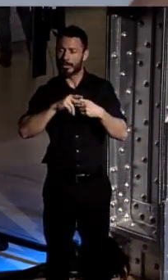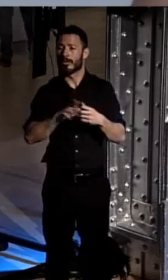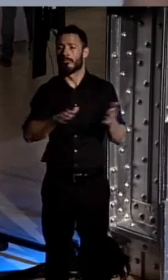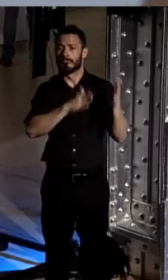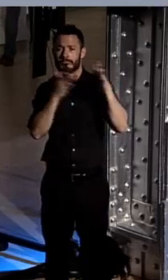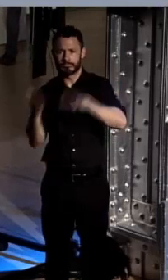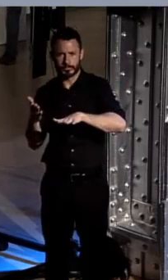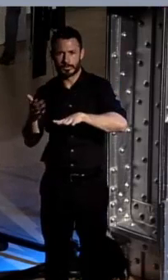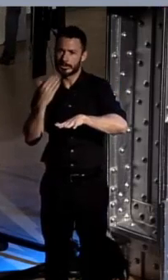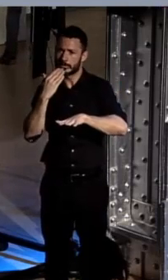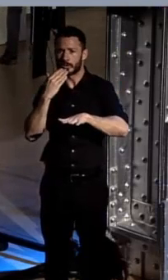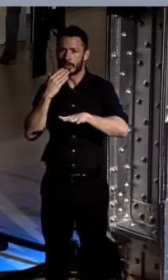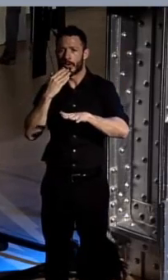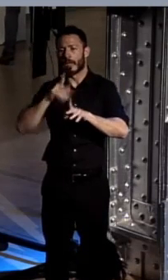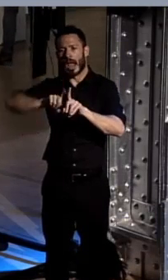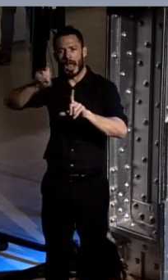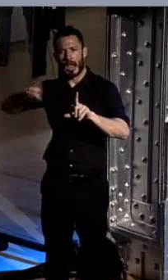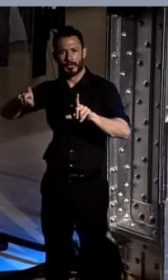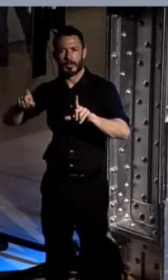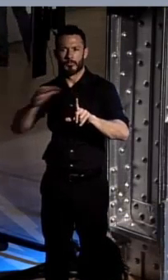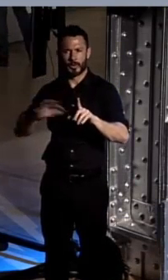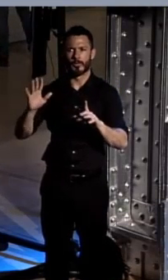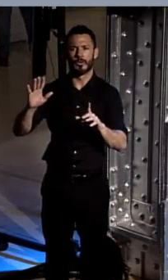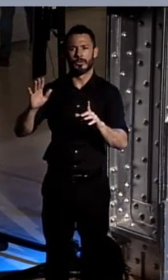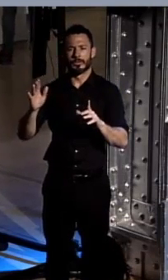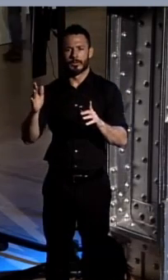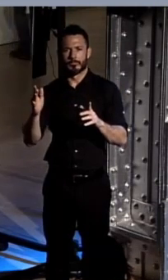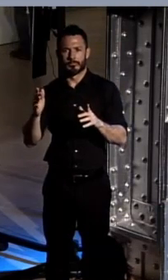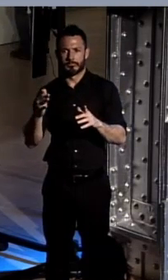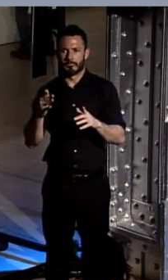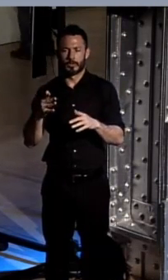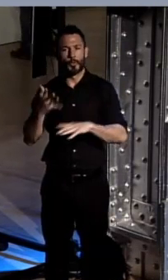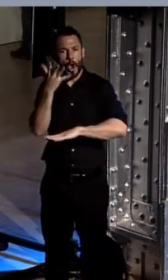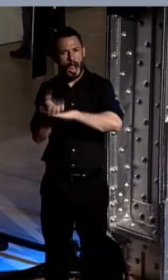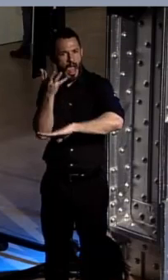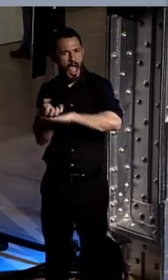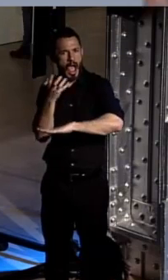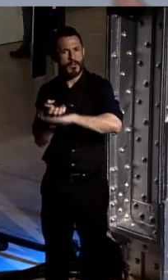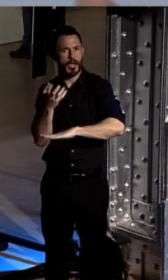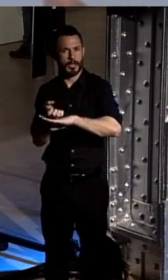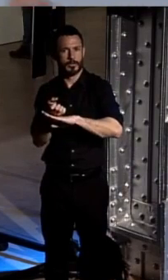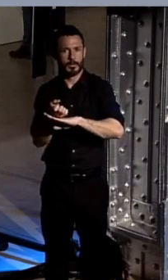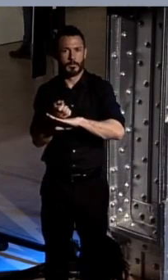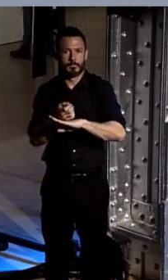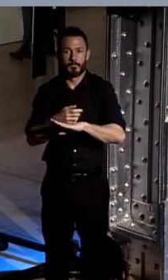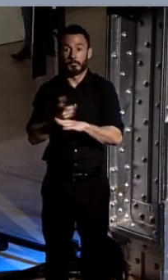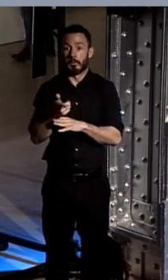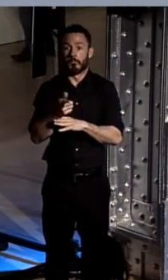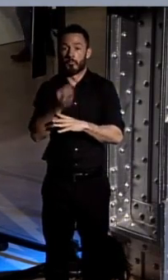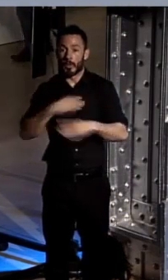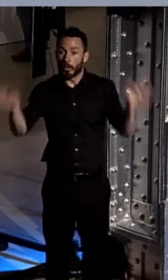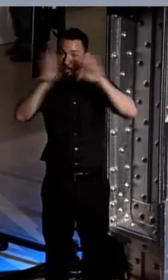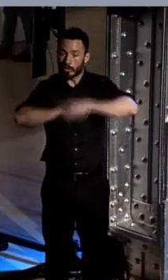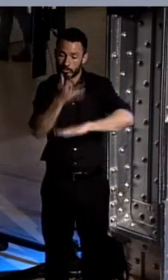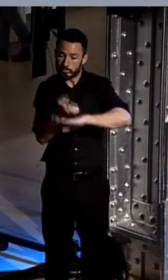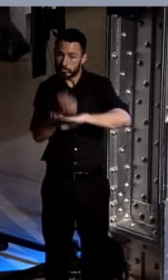onírico, en algo es un viejo sueño, es decir, uno quiere apretar rec y grabar el contenido de su sueño. A la mañana uno hace play y uno ve